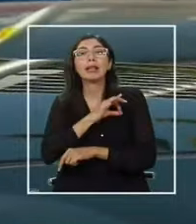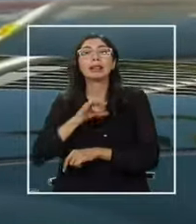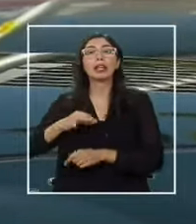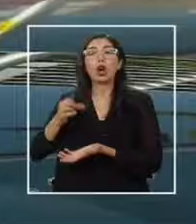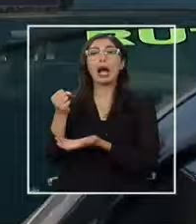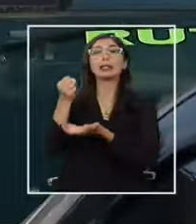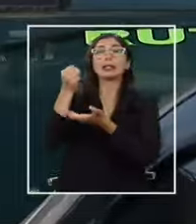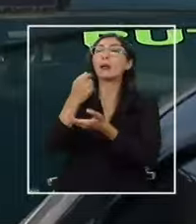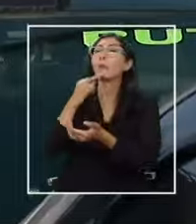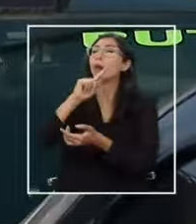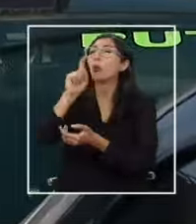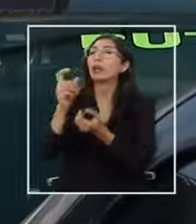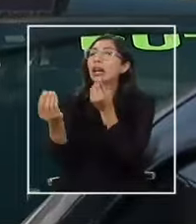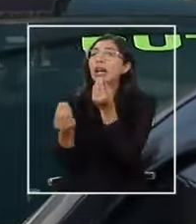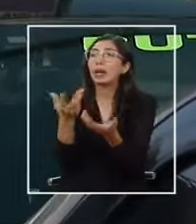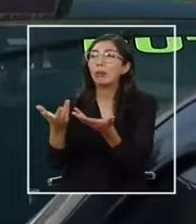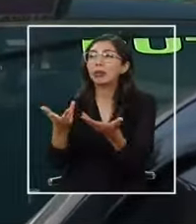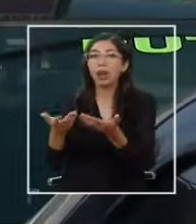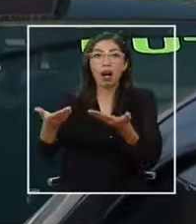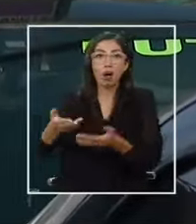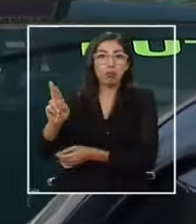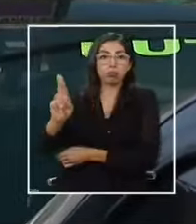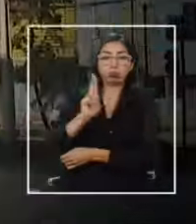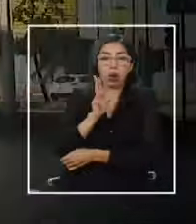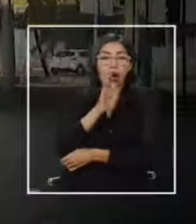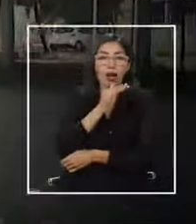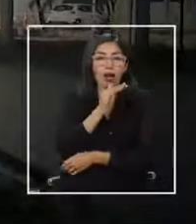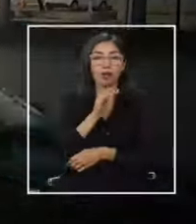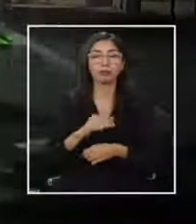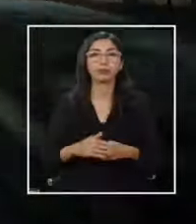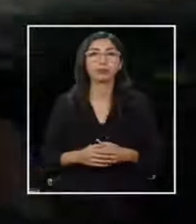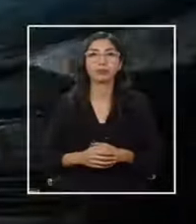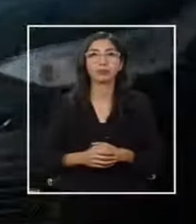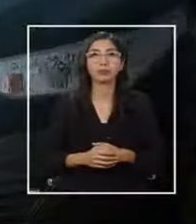qué ha pasado con eso, pero por ahora no hay respuesta.